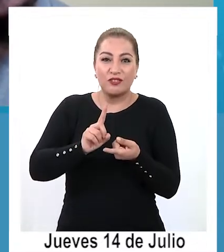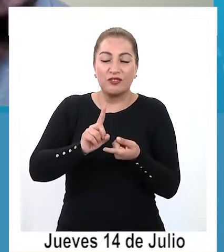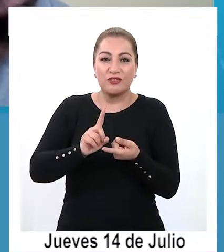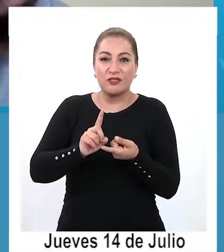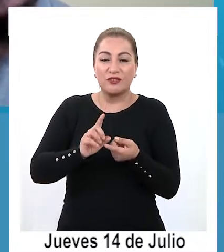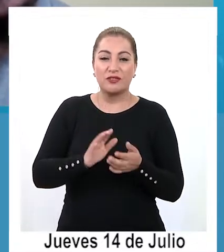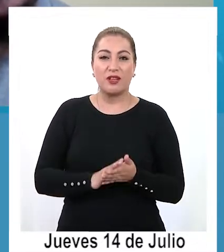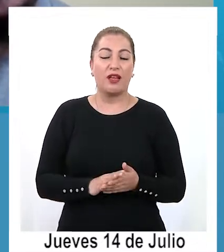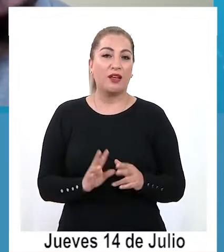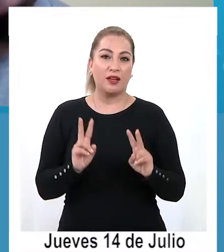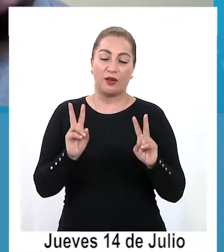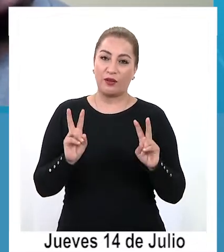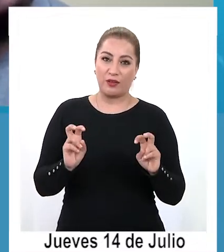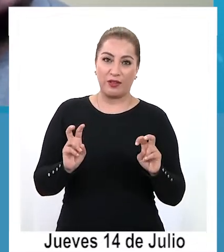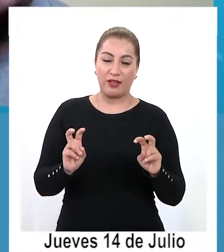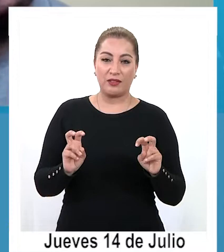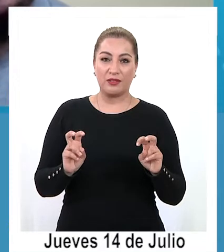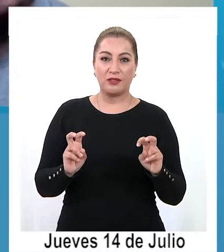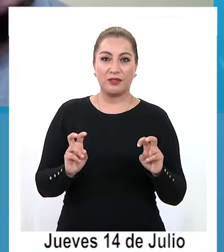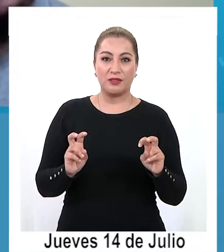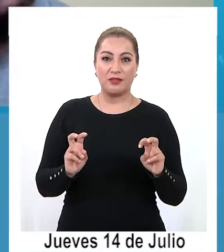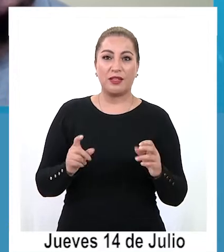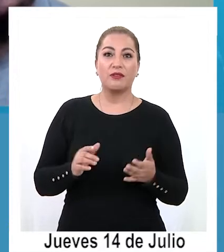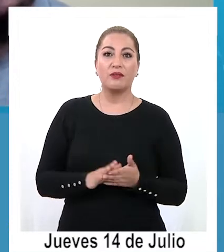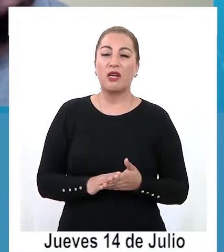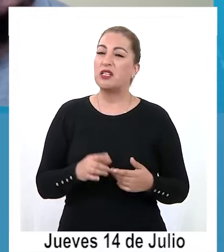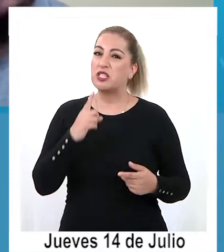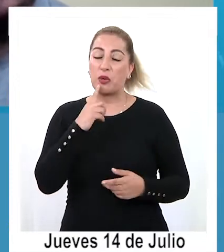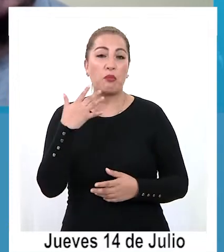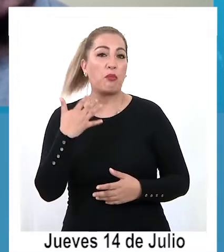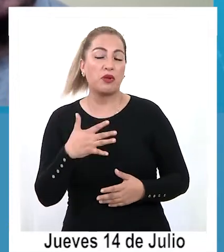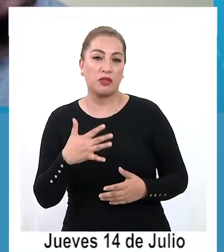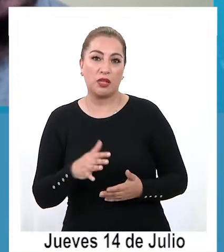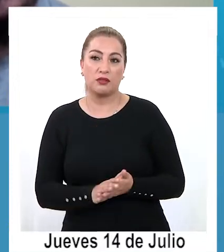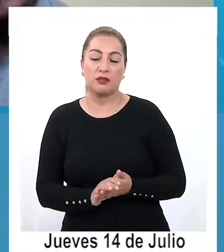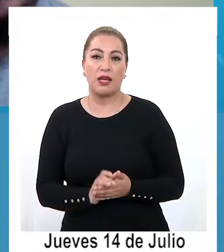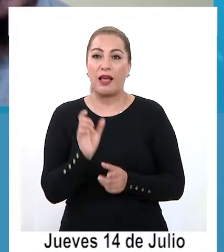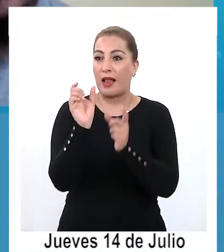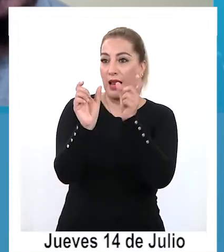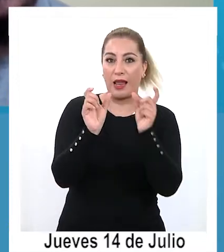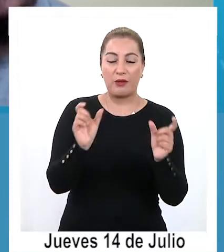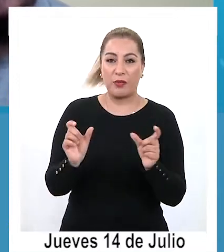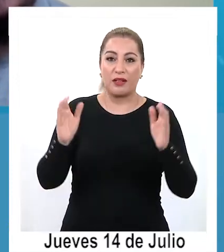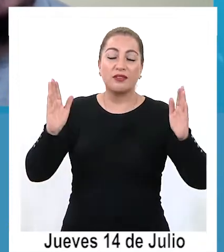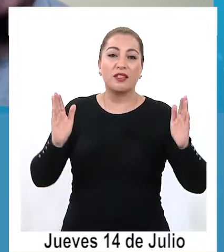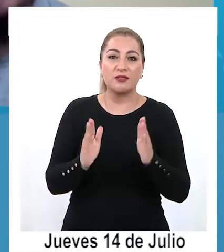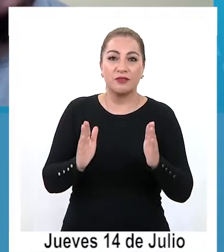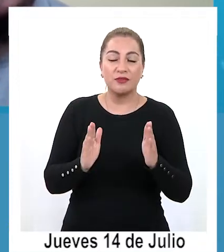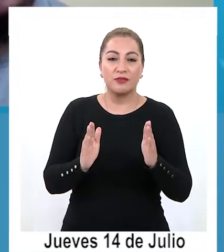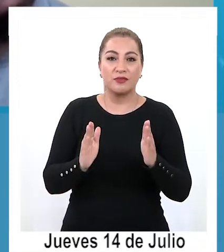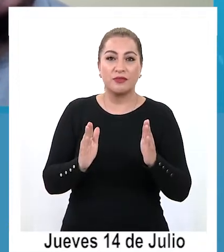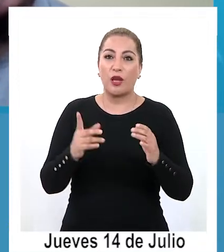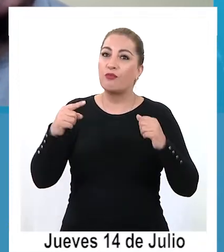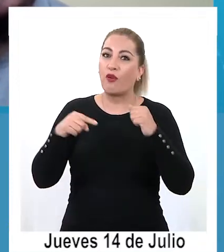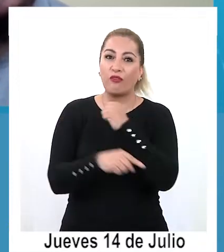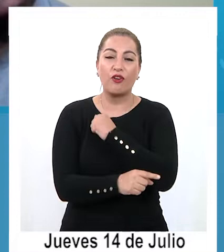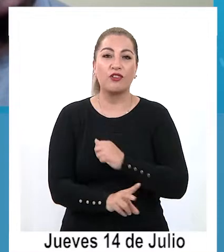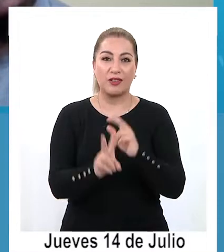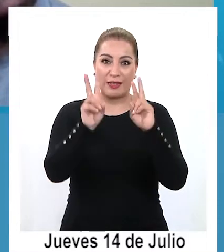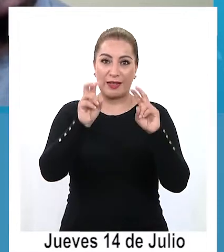tanto como a nivel funcional como sustantivo. Me refiero tanto a las partes de forma como de fondo en